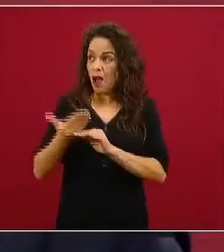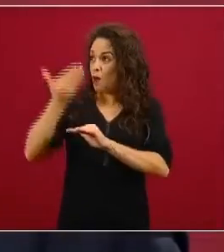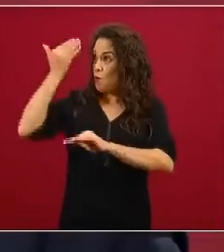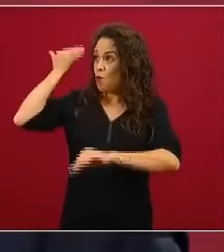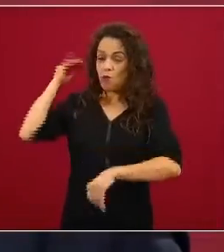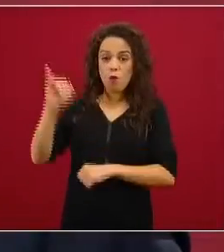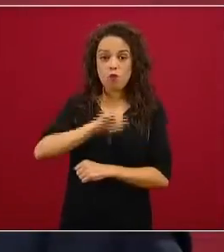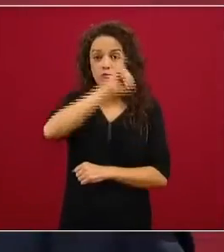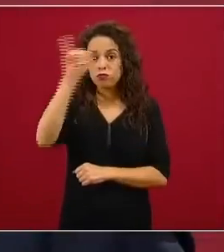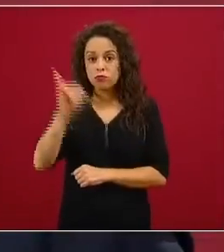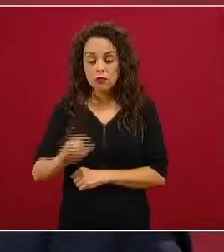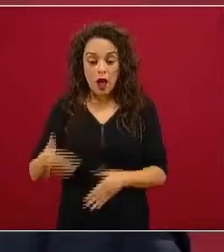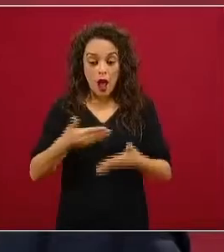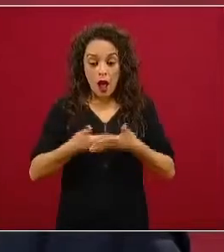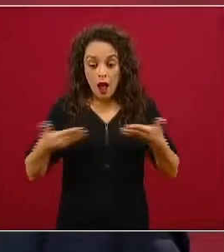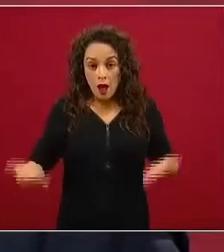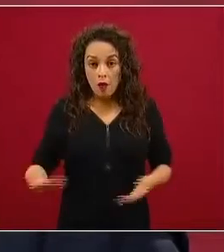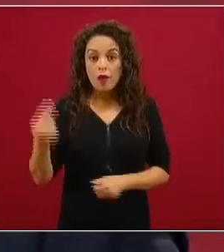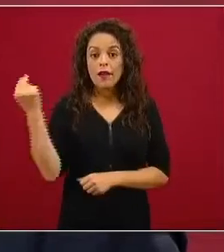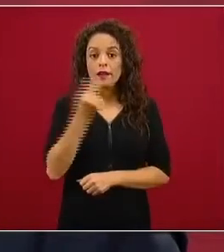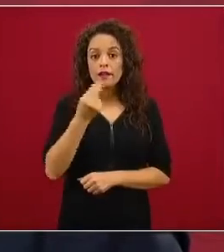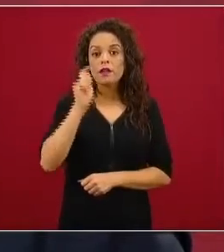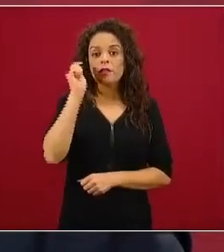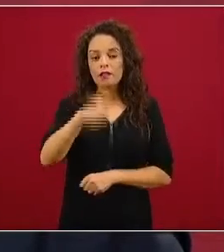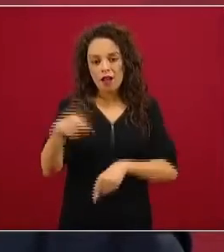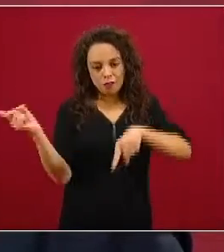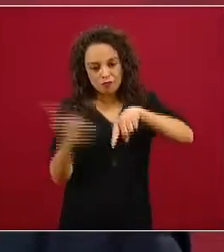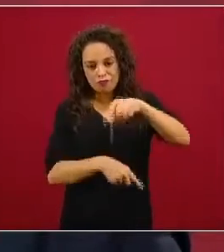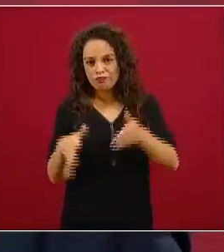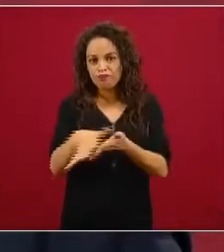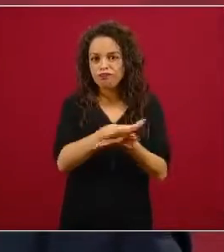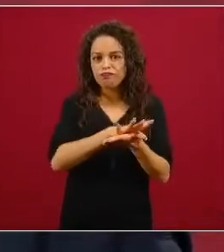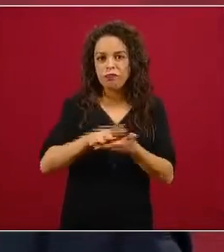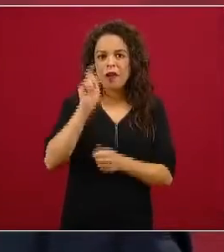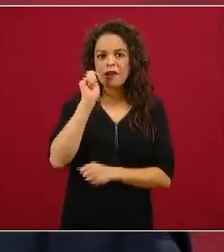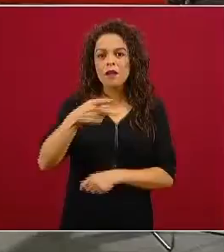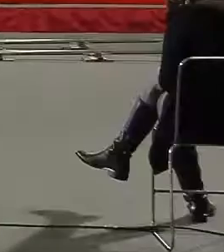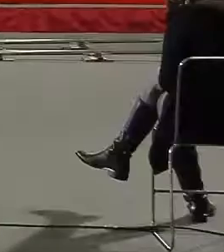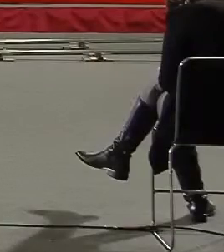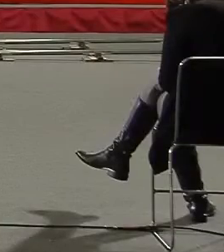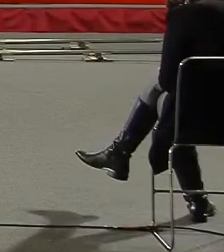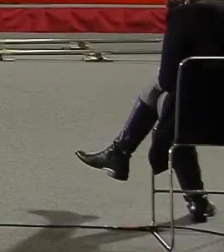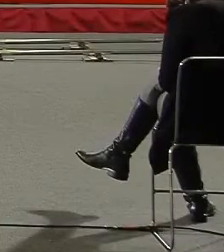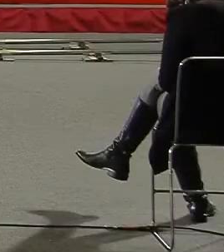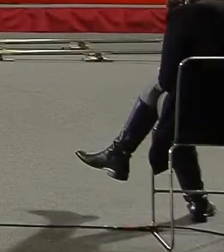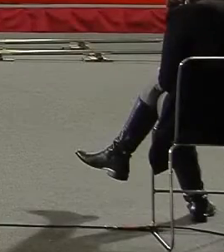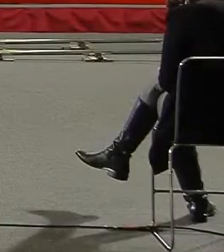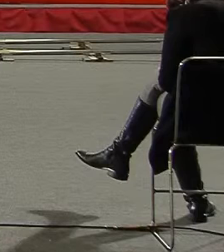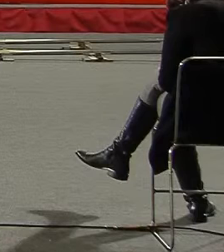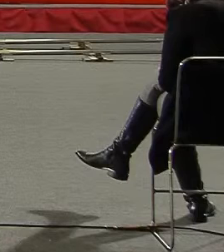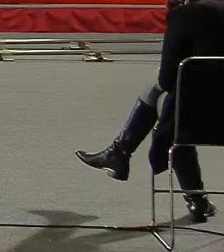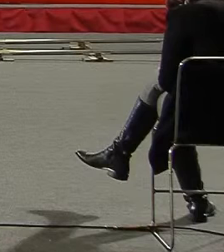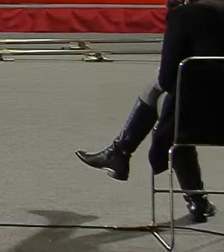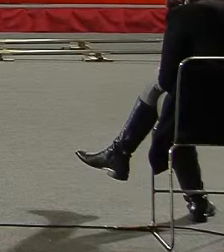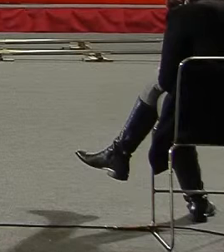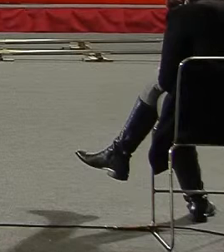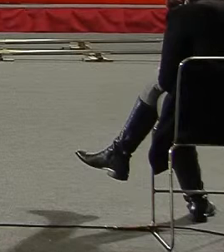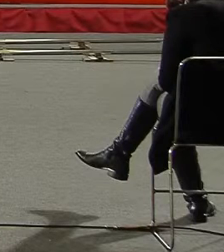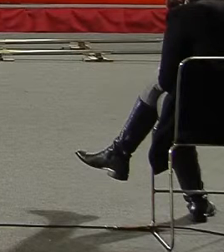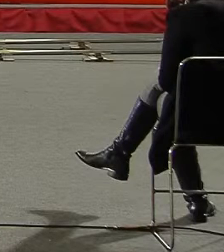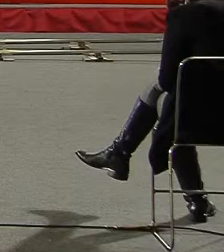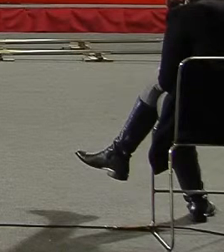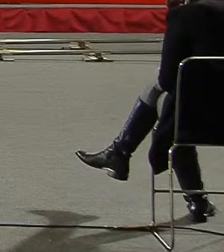justas, donde hay más solidaridad, donde, digamos, salimos de eso, hay que salir de eso juntos y bien, posiblemente